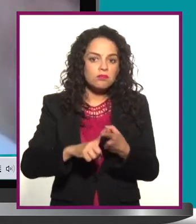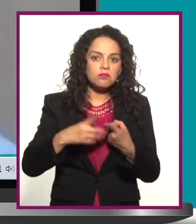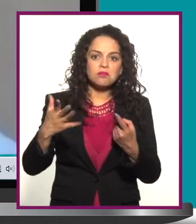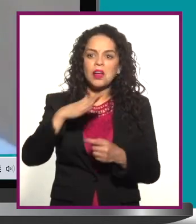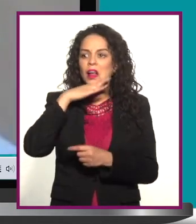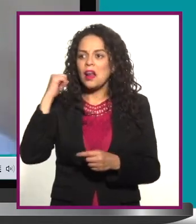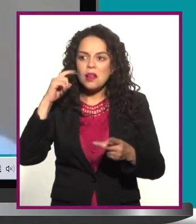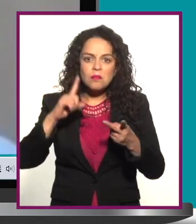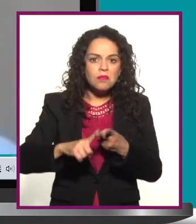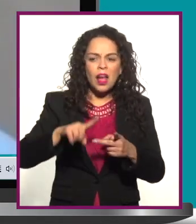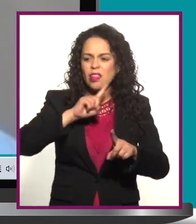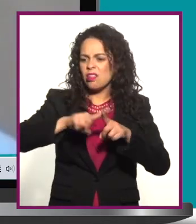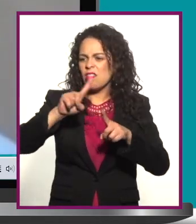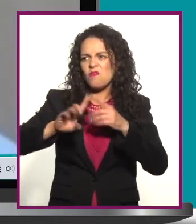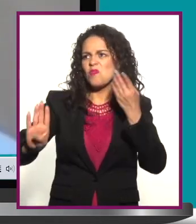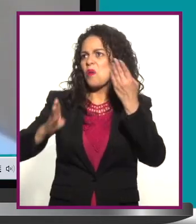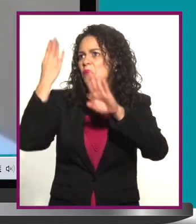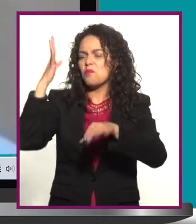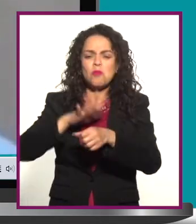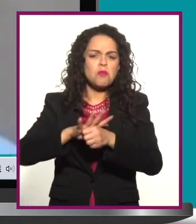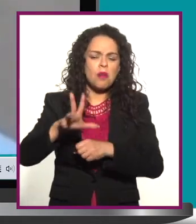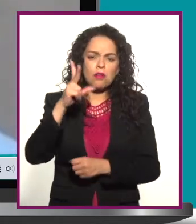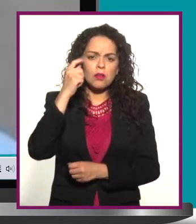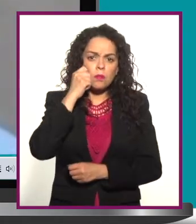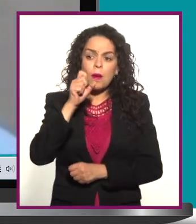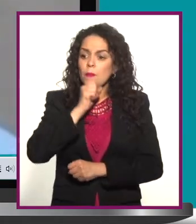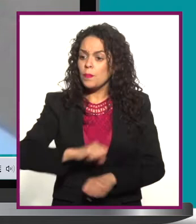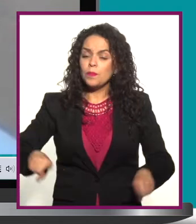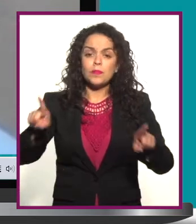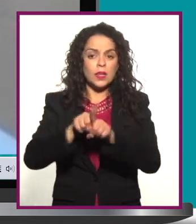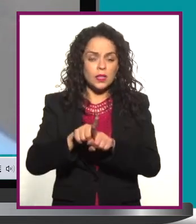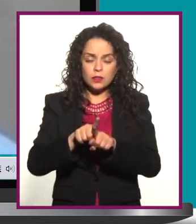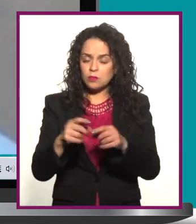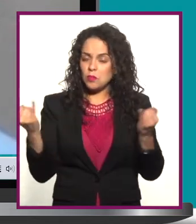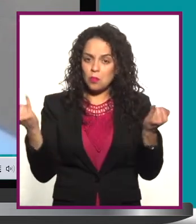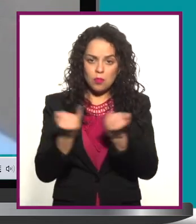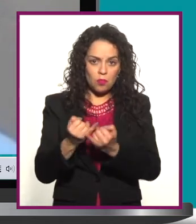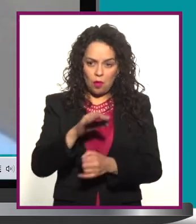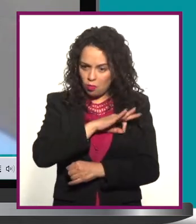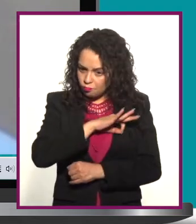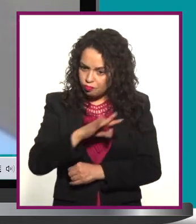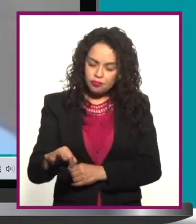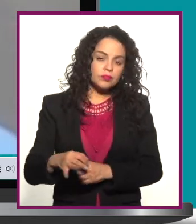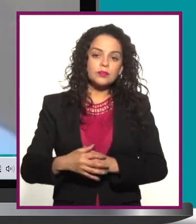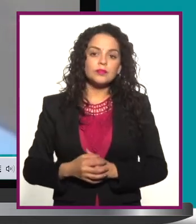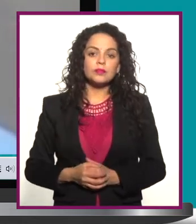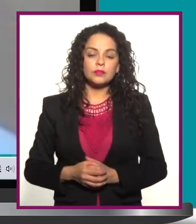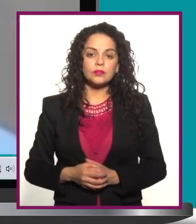que el griego, que el alemán y que cualquier lengua del mundo, ¿no? Tienen las mismas posibilidades.